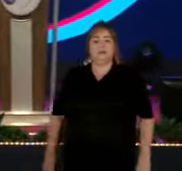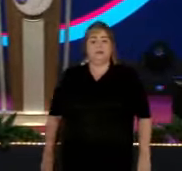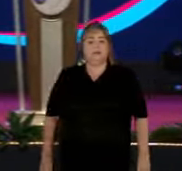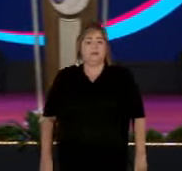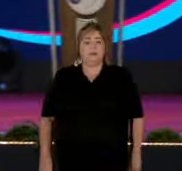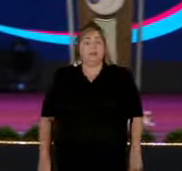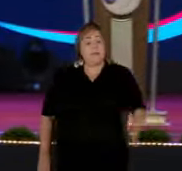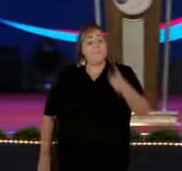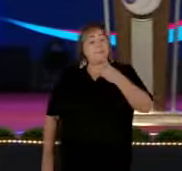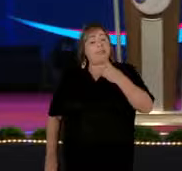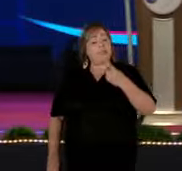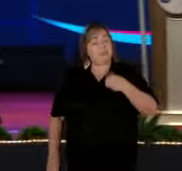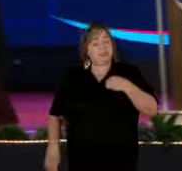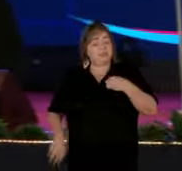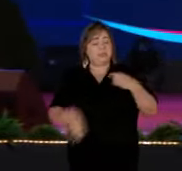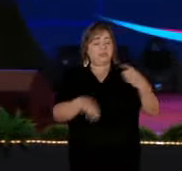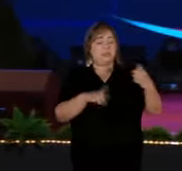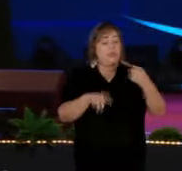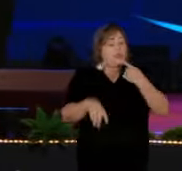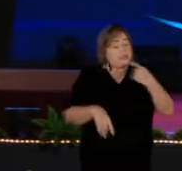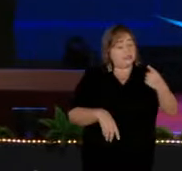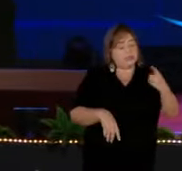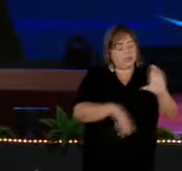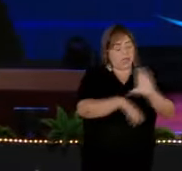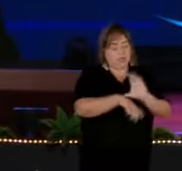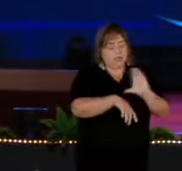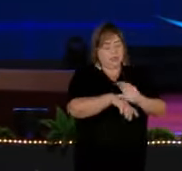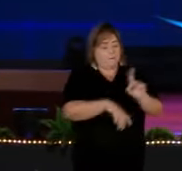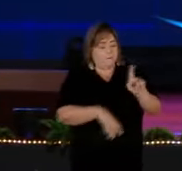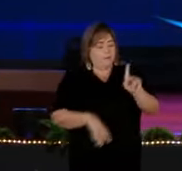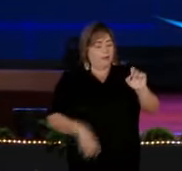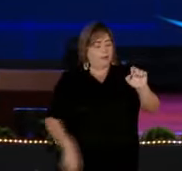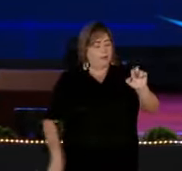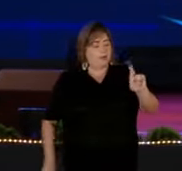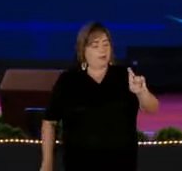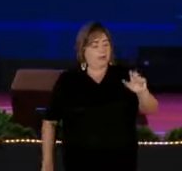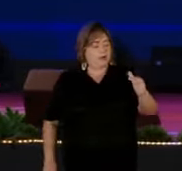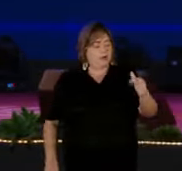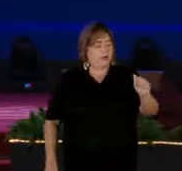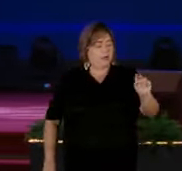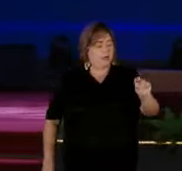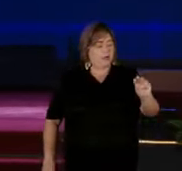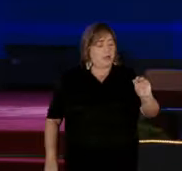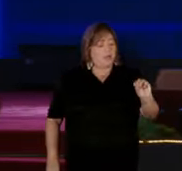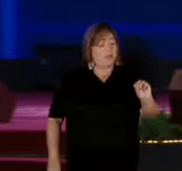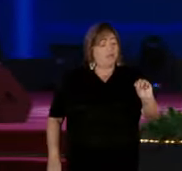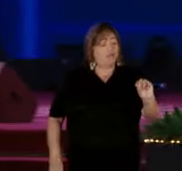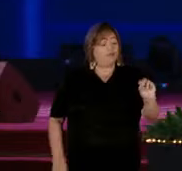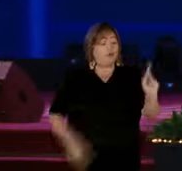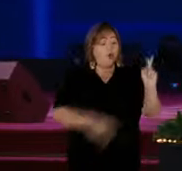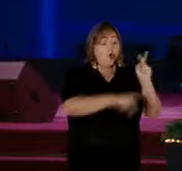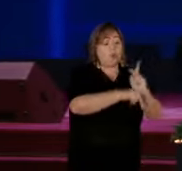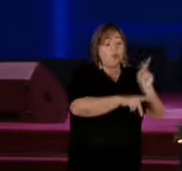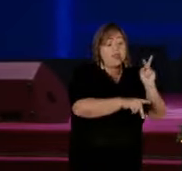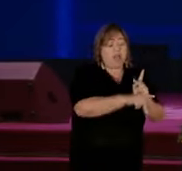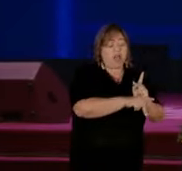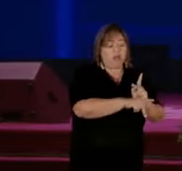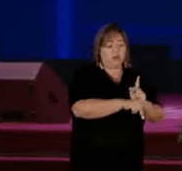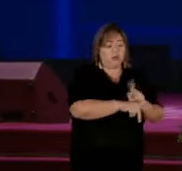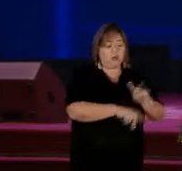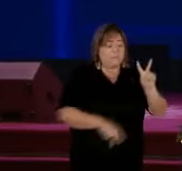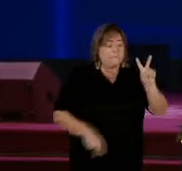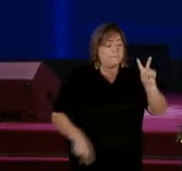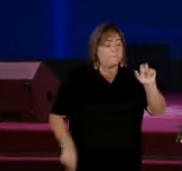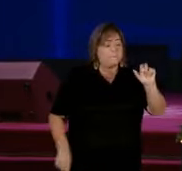Y le dice a la iglesia de Pérgamo que tiene que cuidarse de los de Balaam, de la doctrina de Balaam y los de